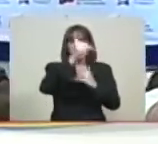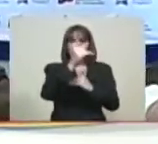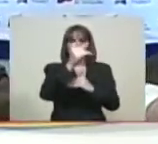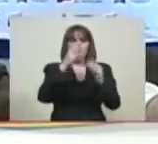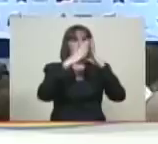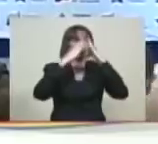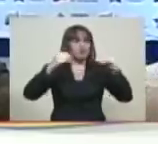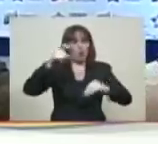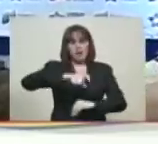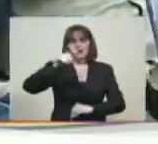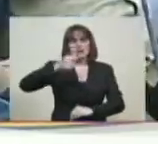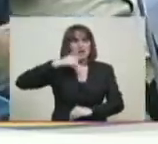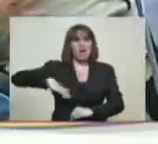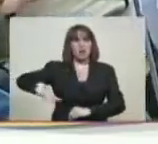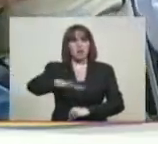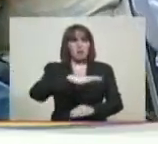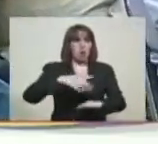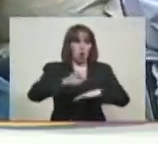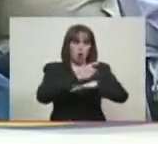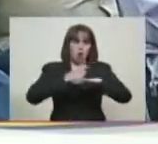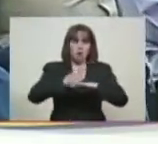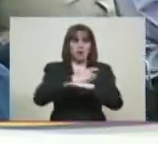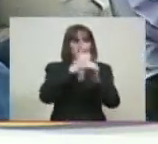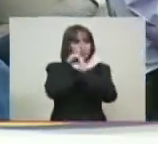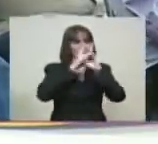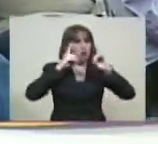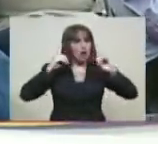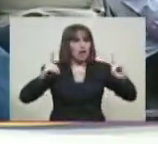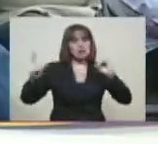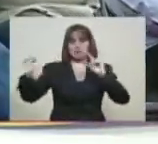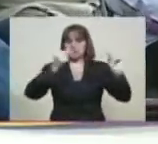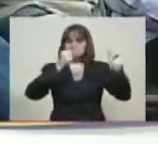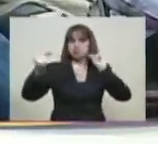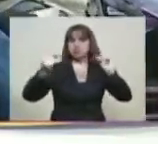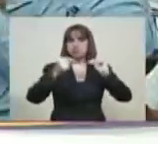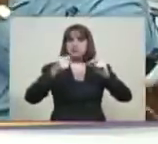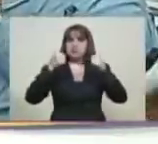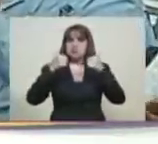de manera colectiva de manera democrática de manera dialogada